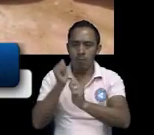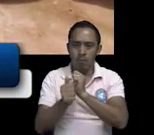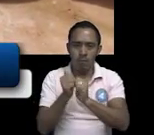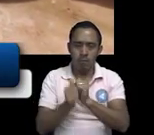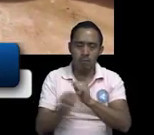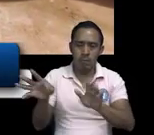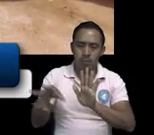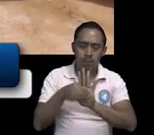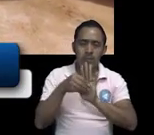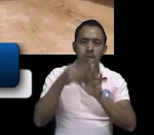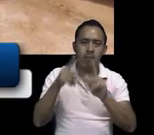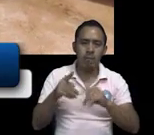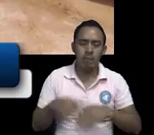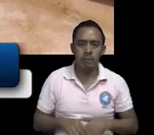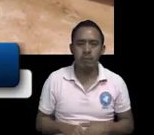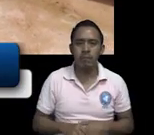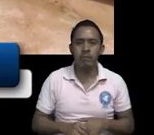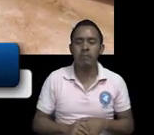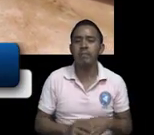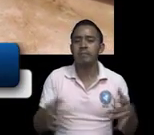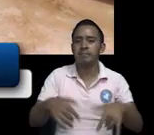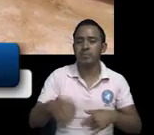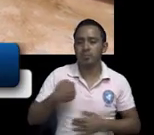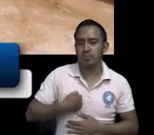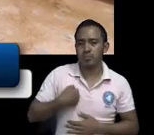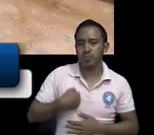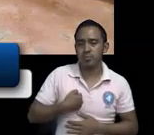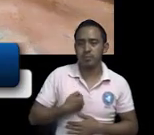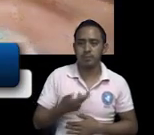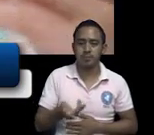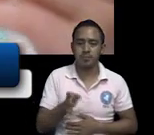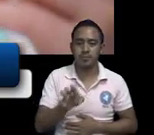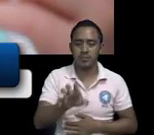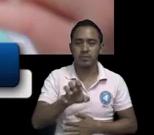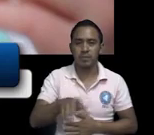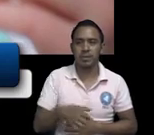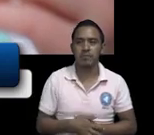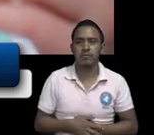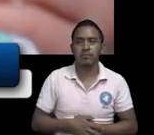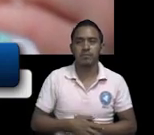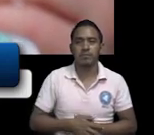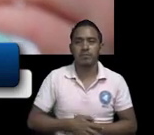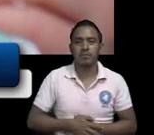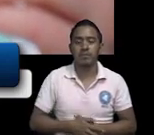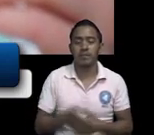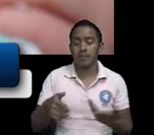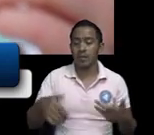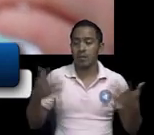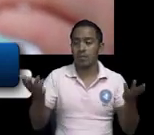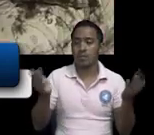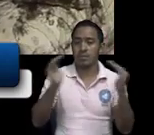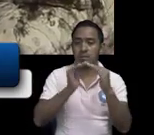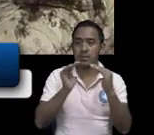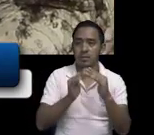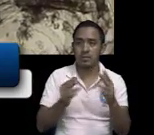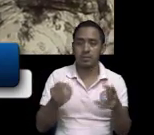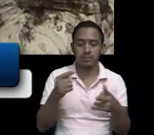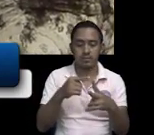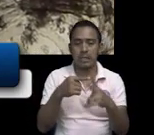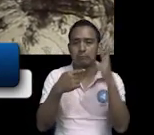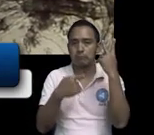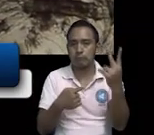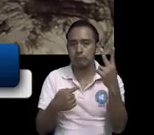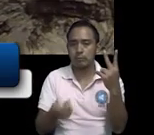personas. Ahora, la popó de los perros, doctor, generalmente aquí en Nicaragua, en los hogares, hasta hay dos